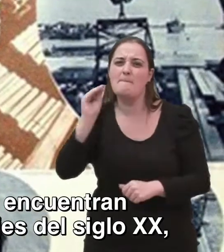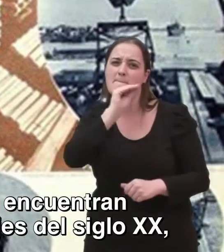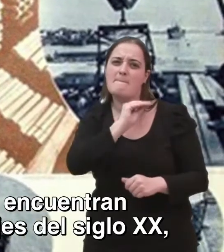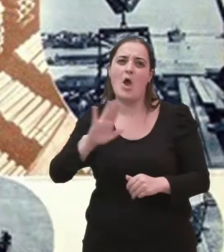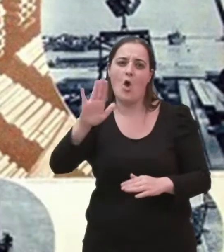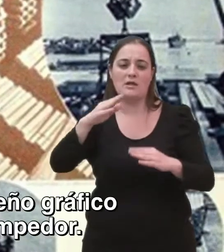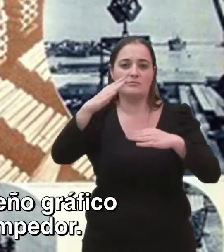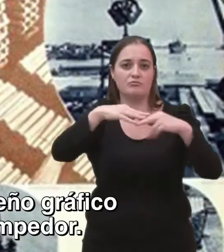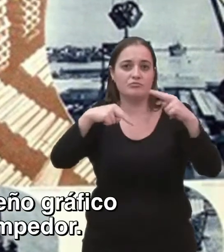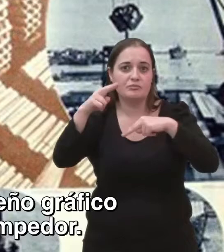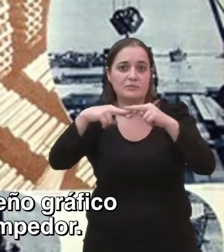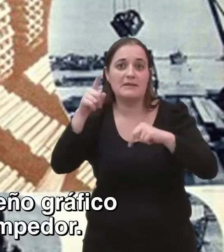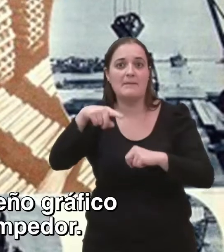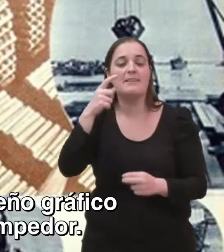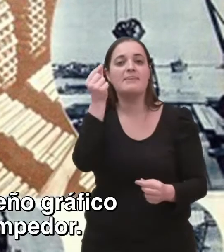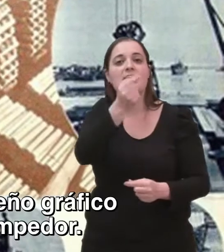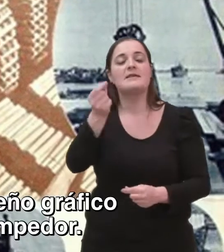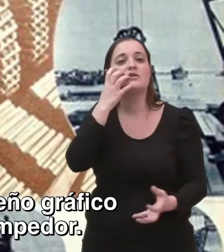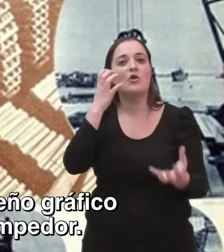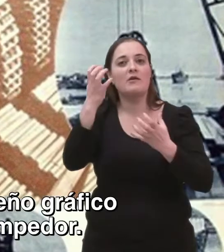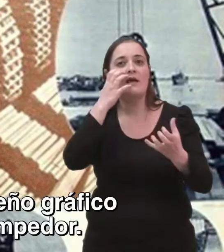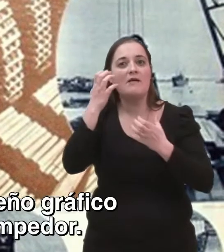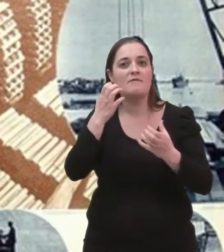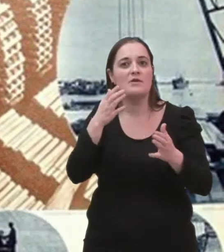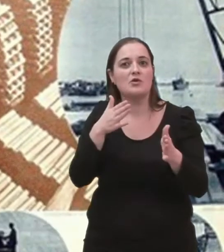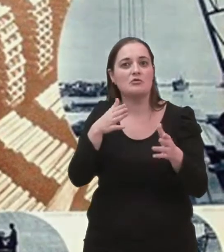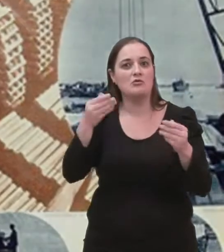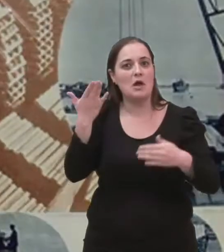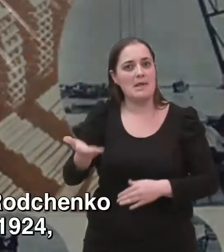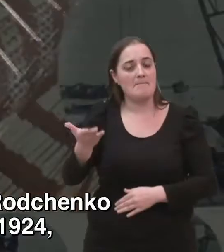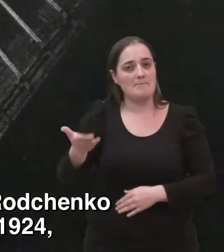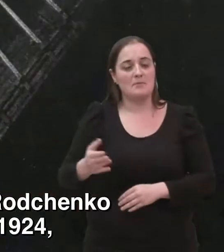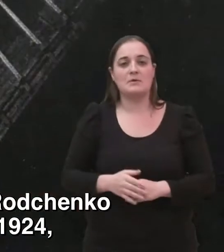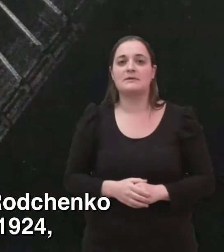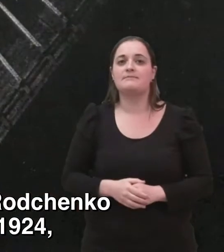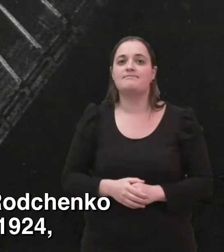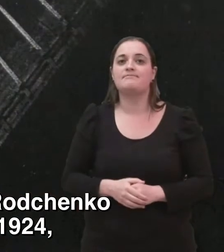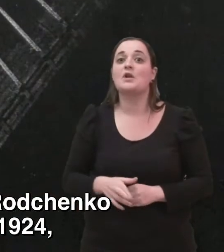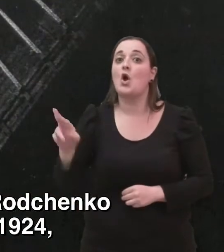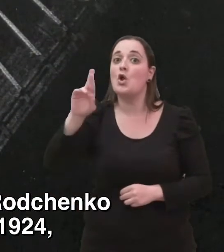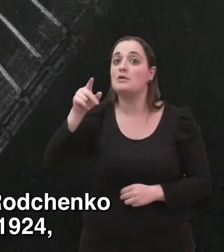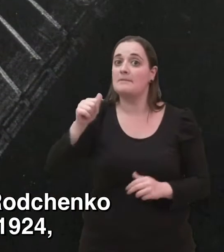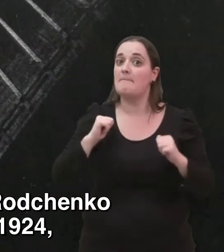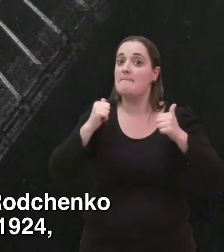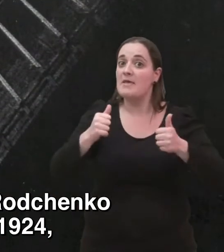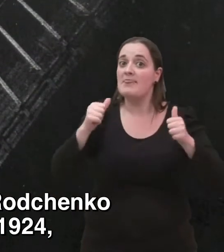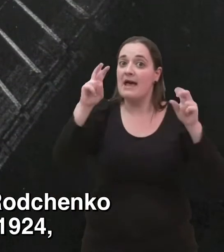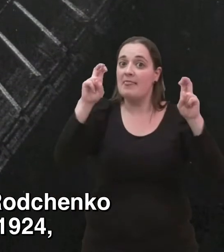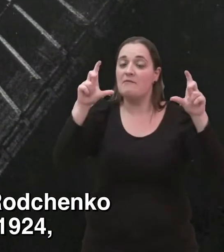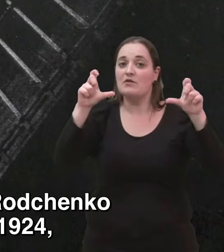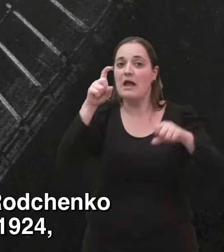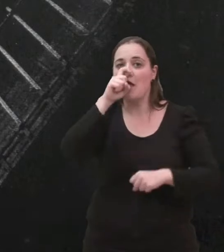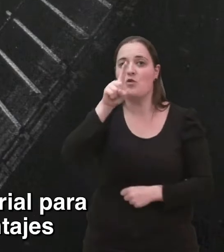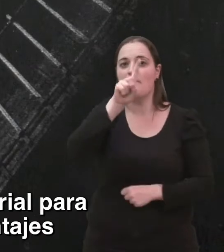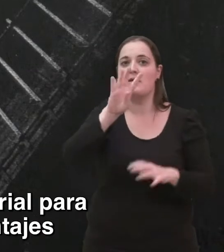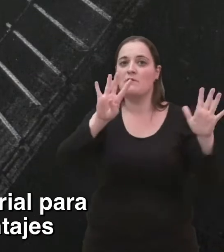siglo XX, además de un diseño gráfico esmerado y rompedor. Como fotógrafo, Rodchenko se inicia en